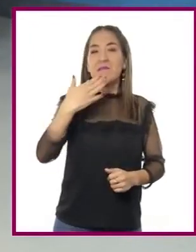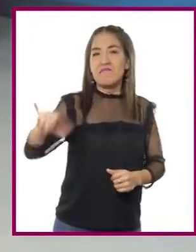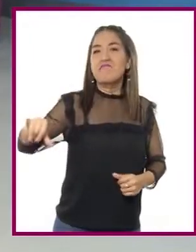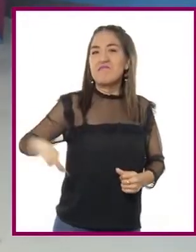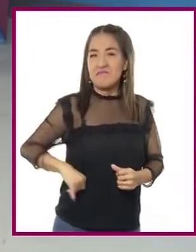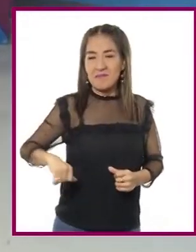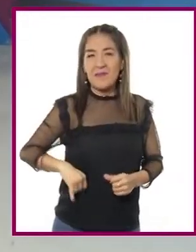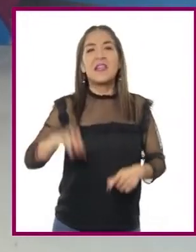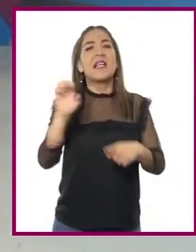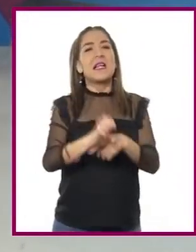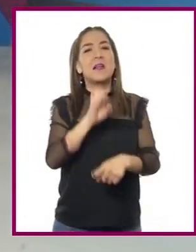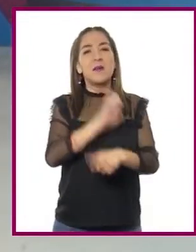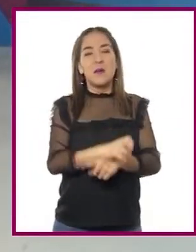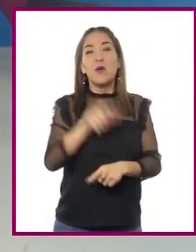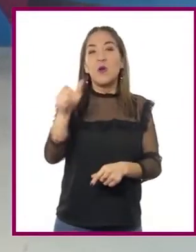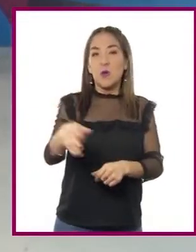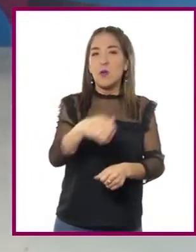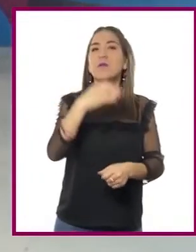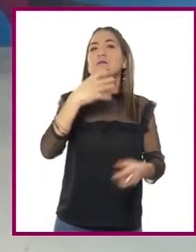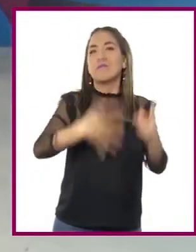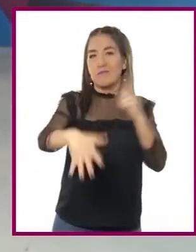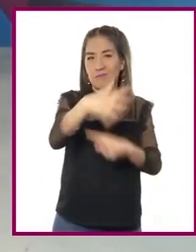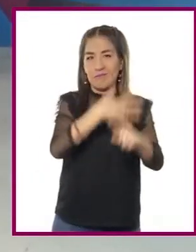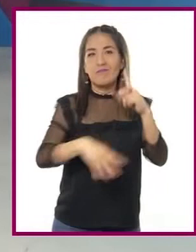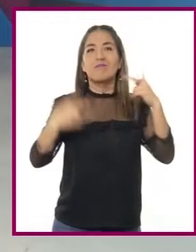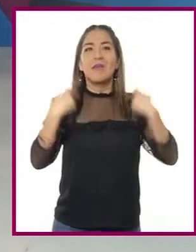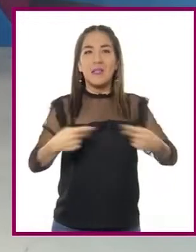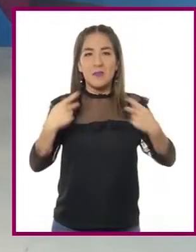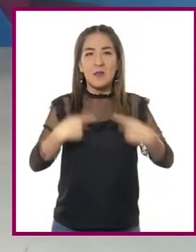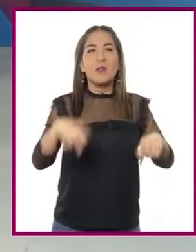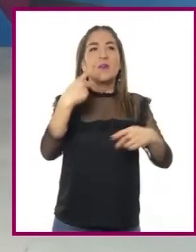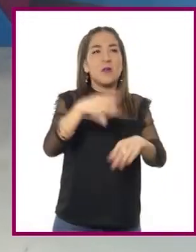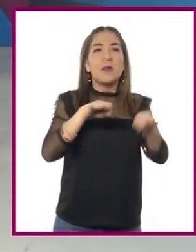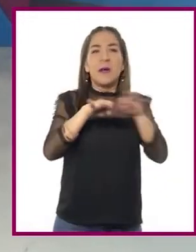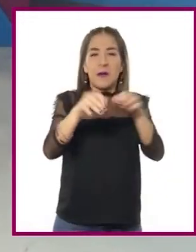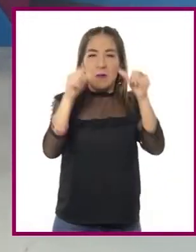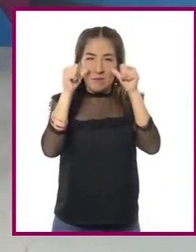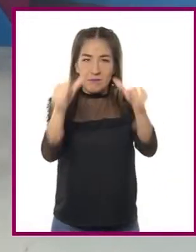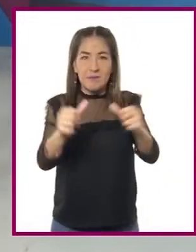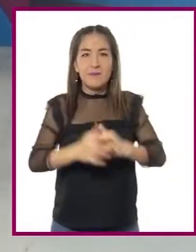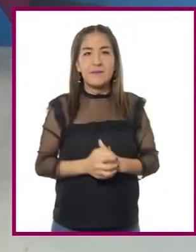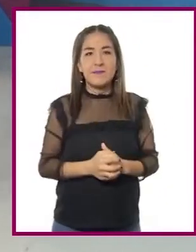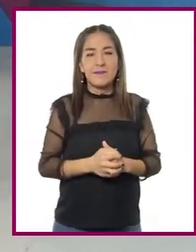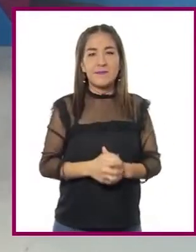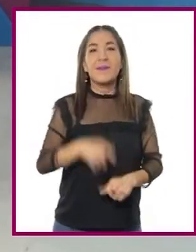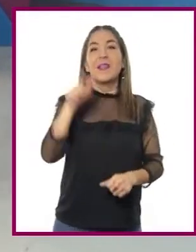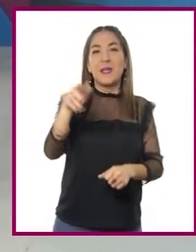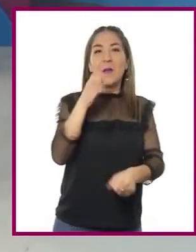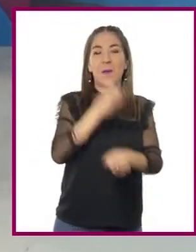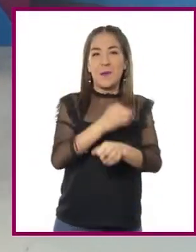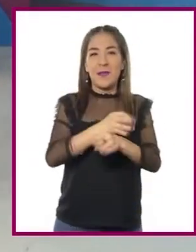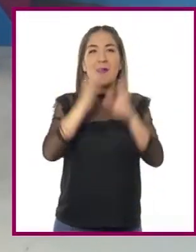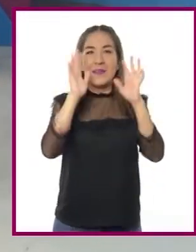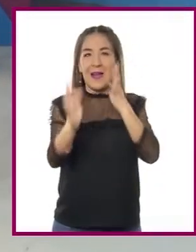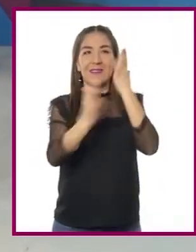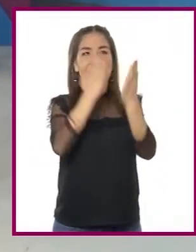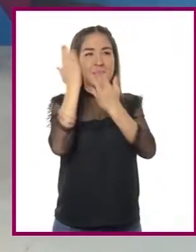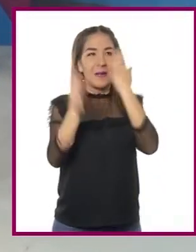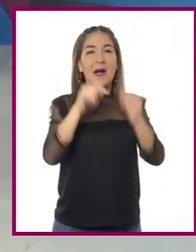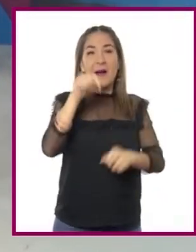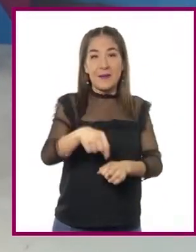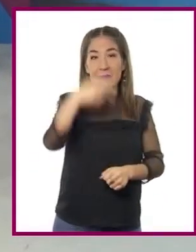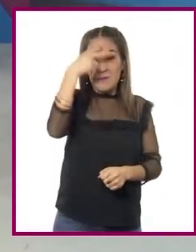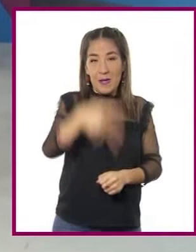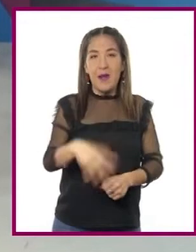Interesante. Entonces, ¿están en todos lados las y los servidores públicos? Como ya han estudiado, en